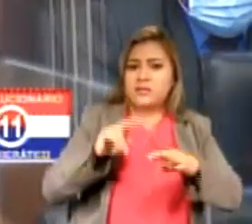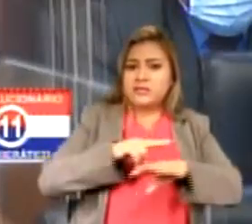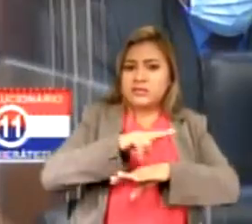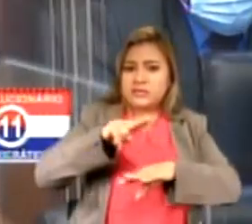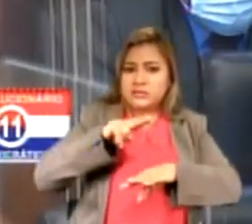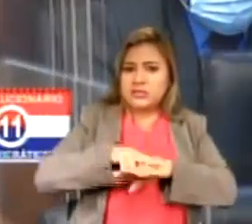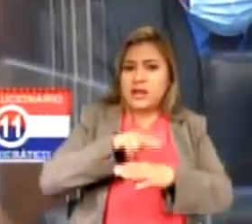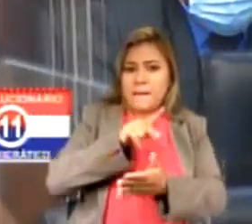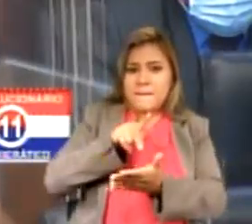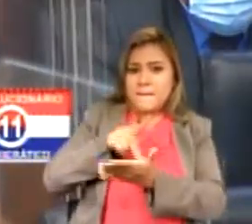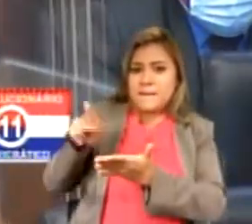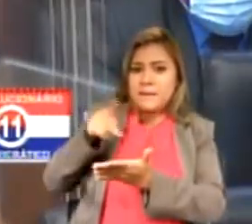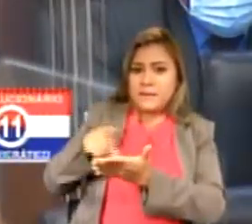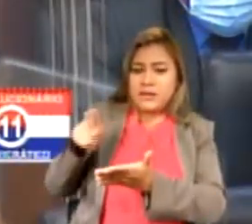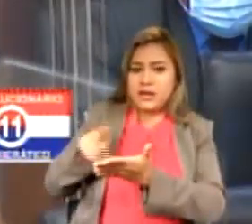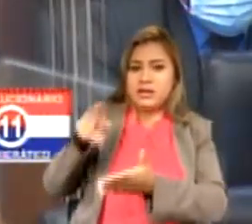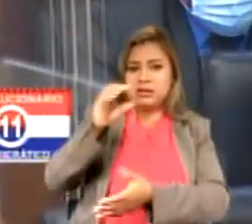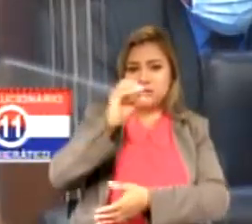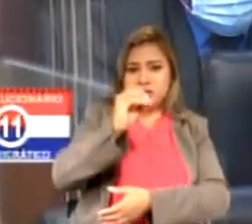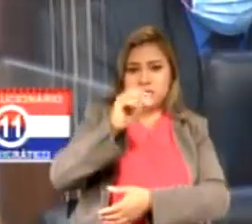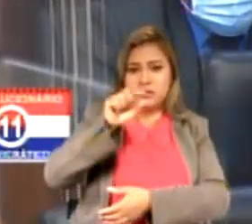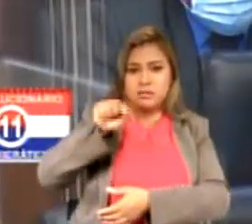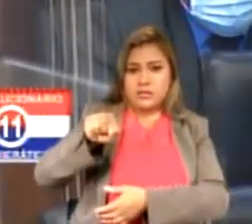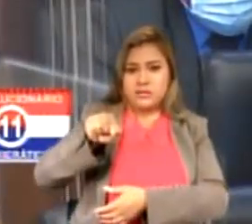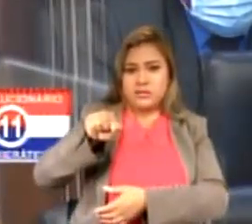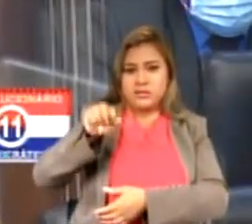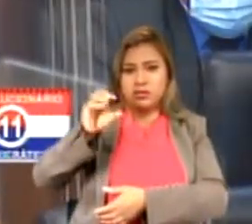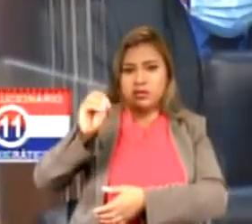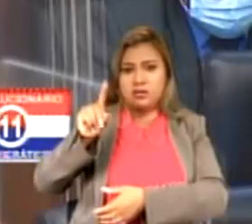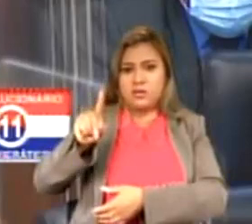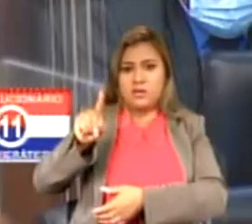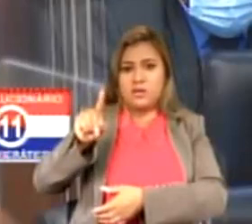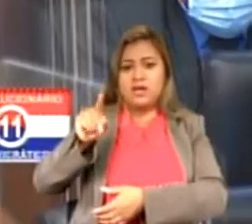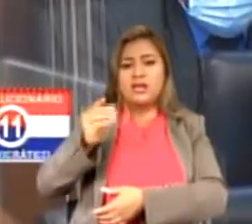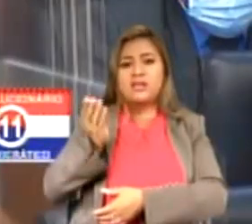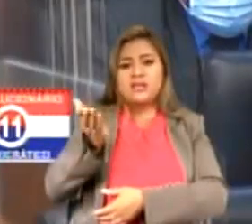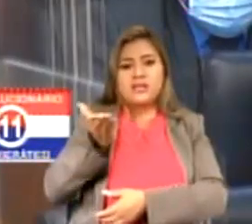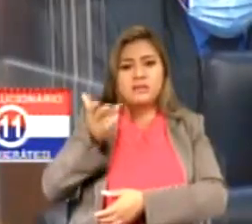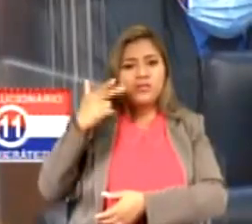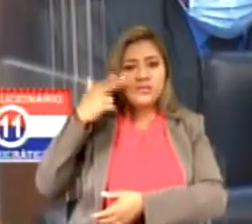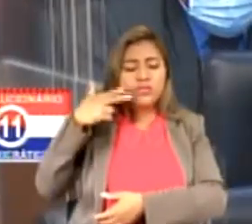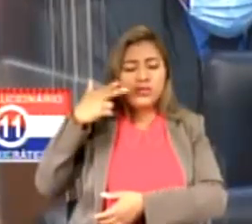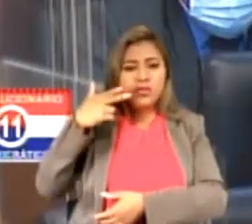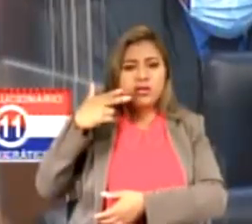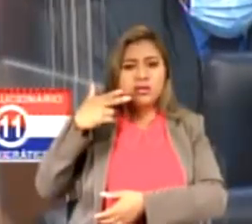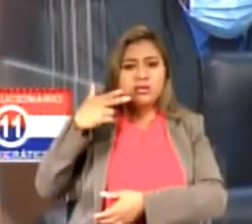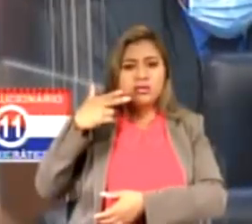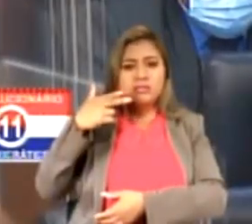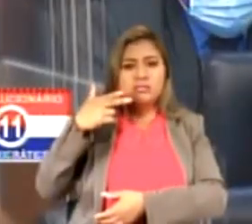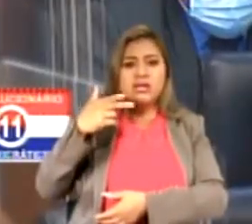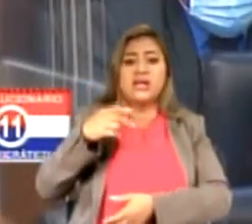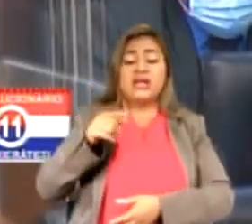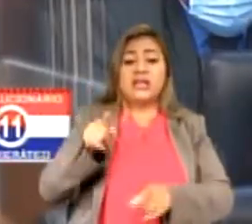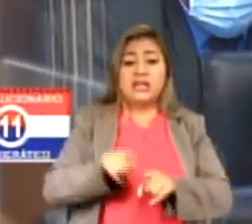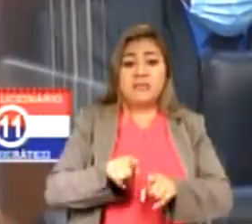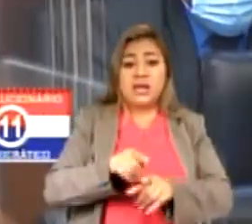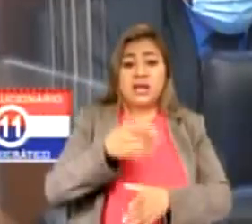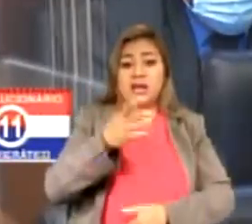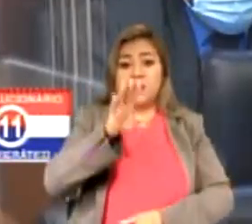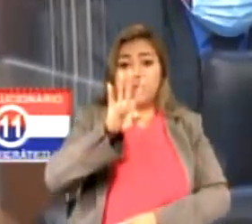Social 0.01 centavo de los depósitos a plazos fijos. Y que con